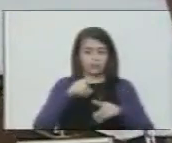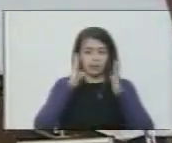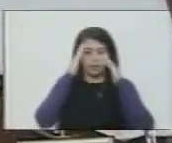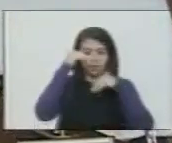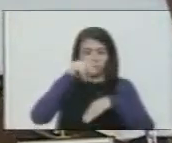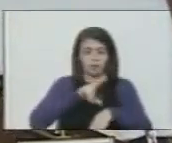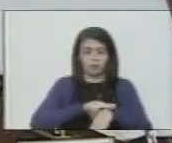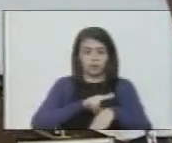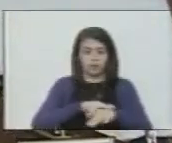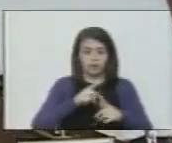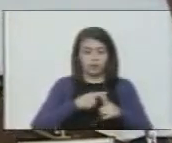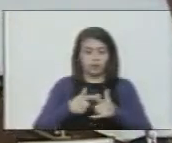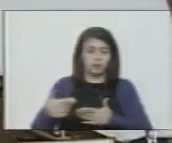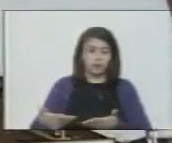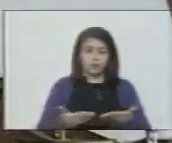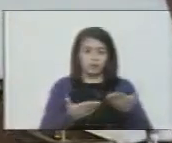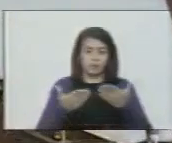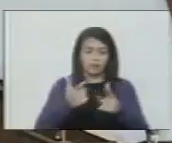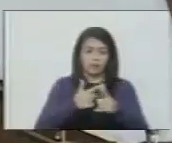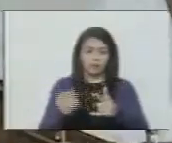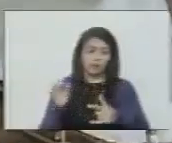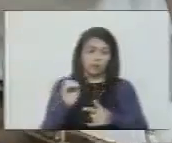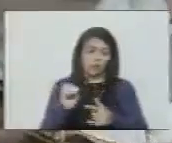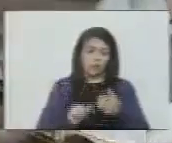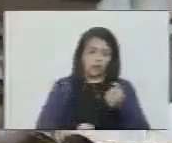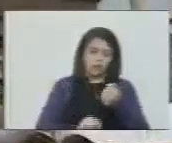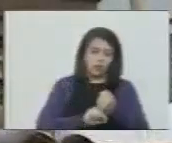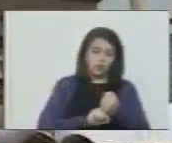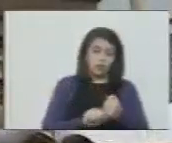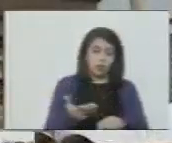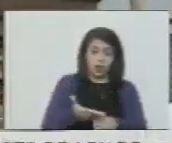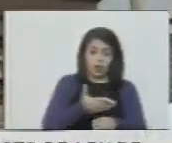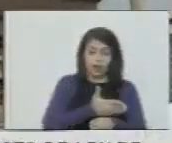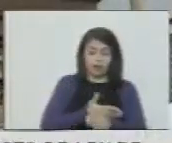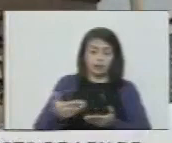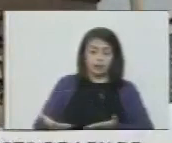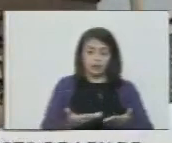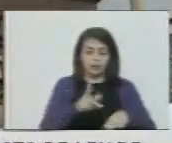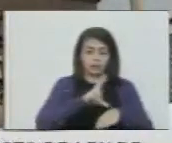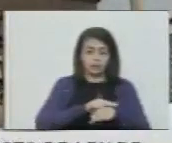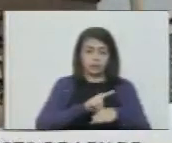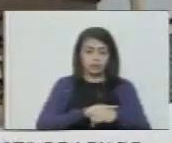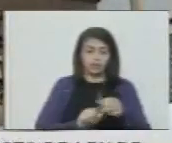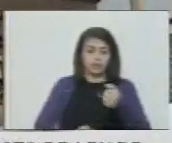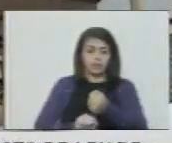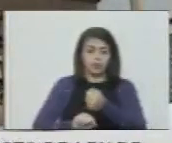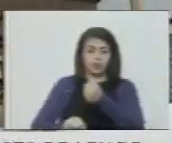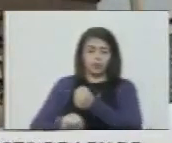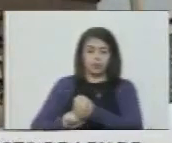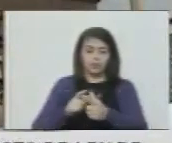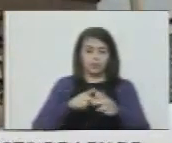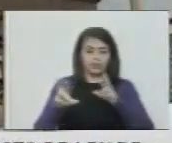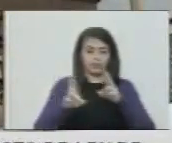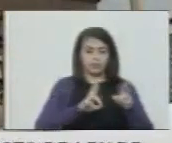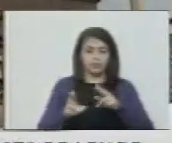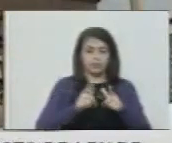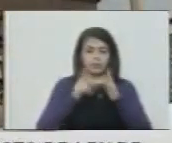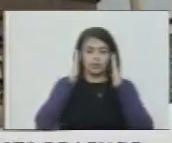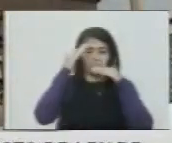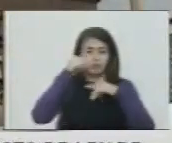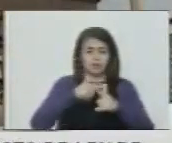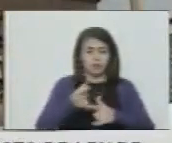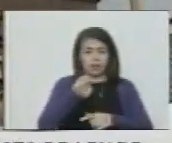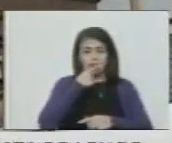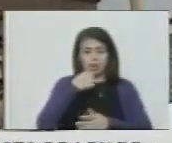atención médica y la prestación directa o indirecta de servicios médicos asistenciales relacionados con la atención